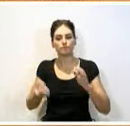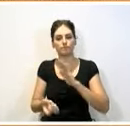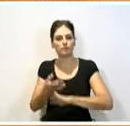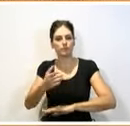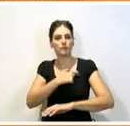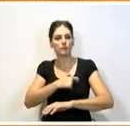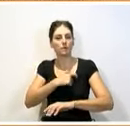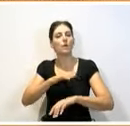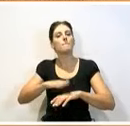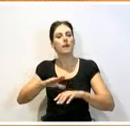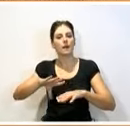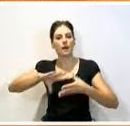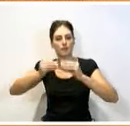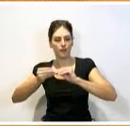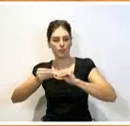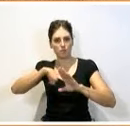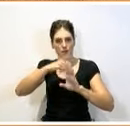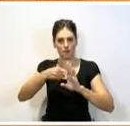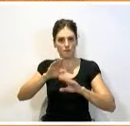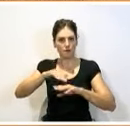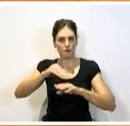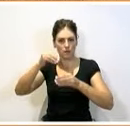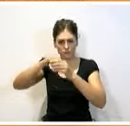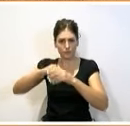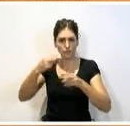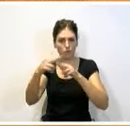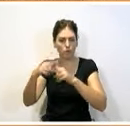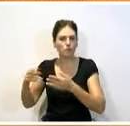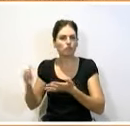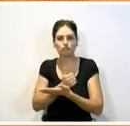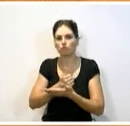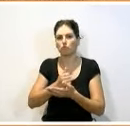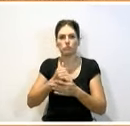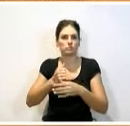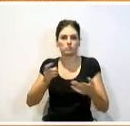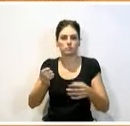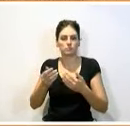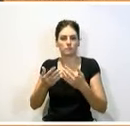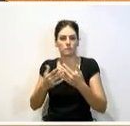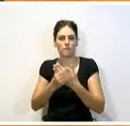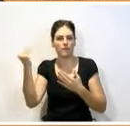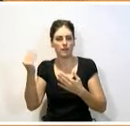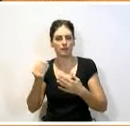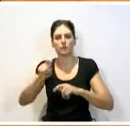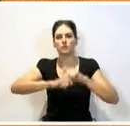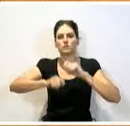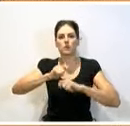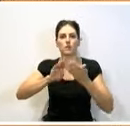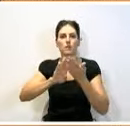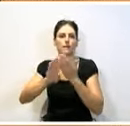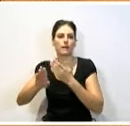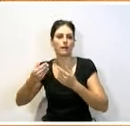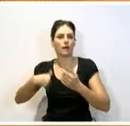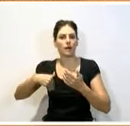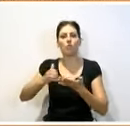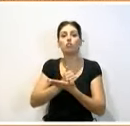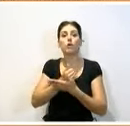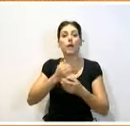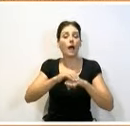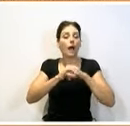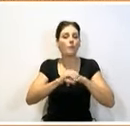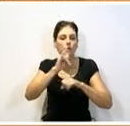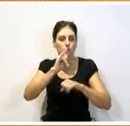de la ley, en la que formaron parte, además de todos los grupos políticos, Federación de Asociaciones de Vecinos, Asociación La Barranca, Ateneo Riojano y Amigos de La